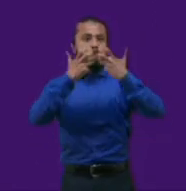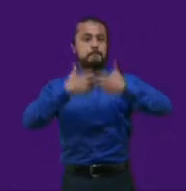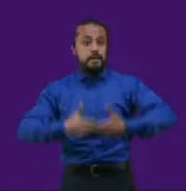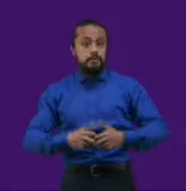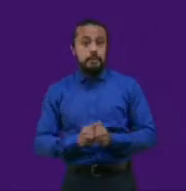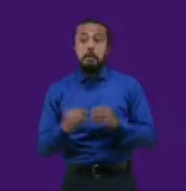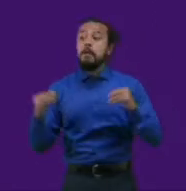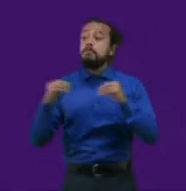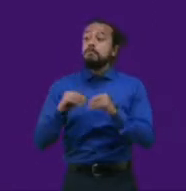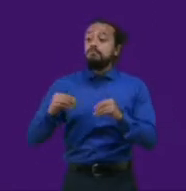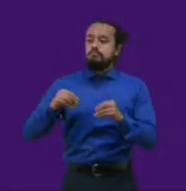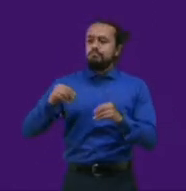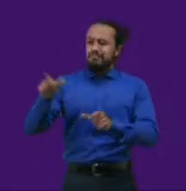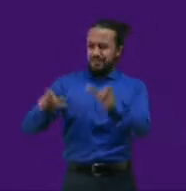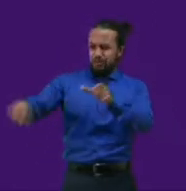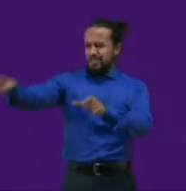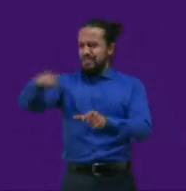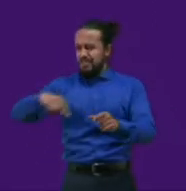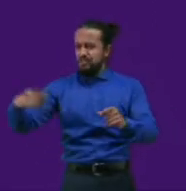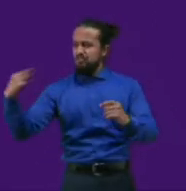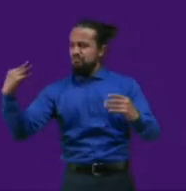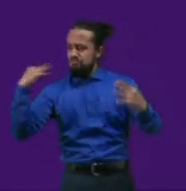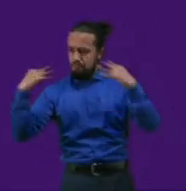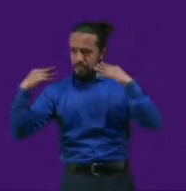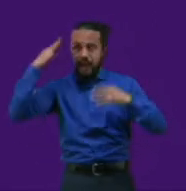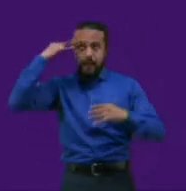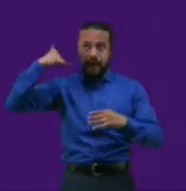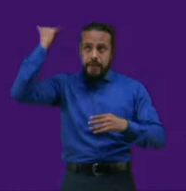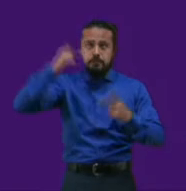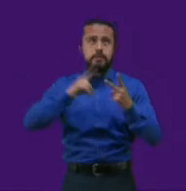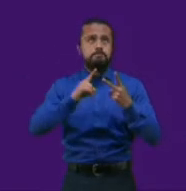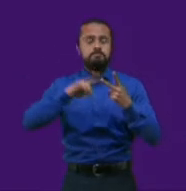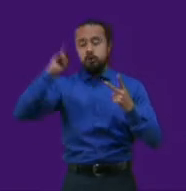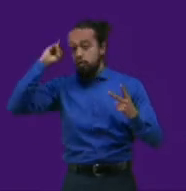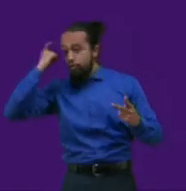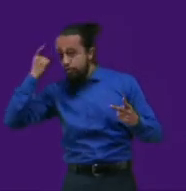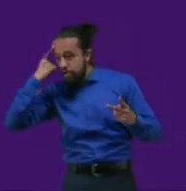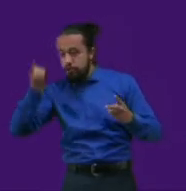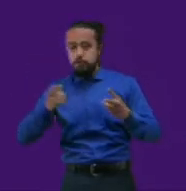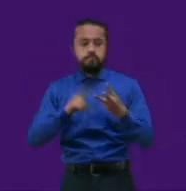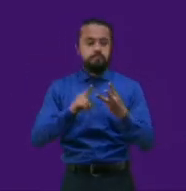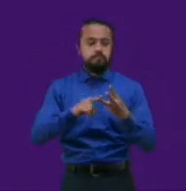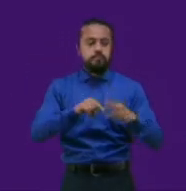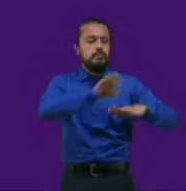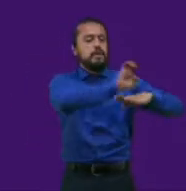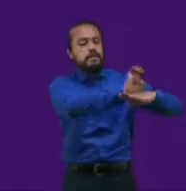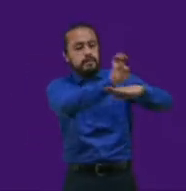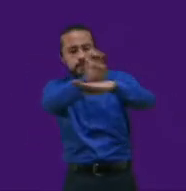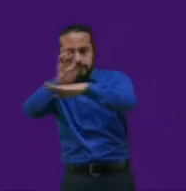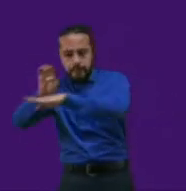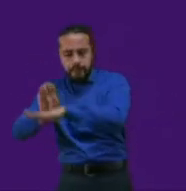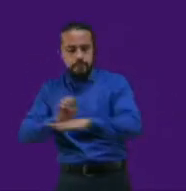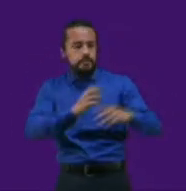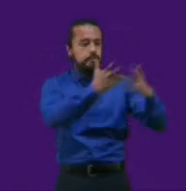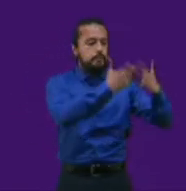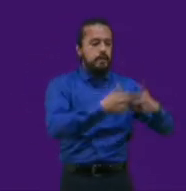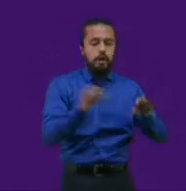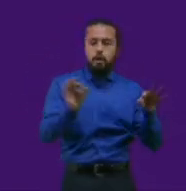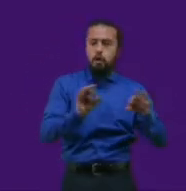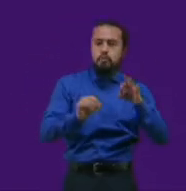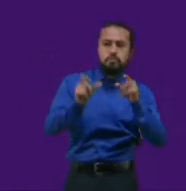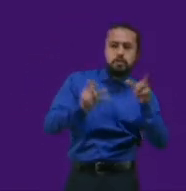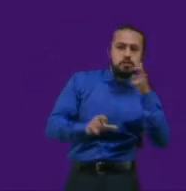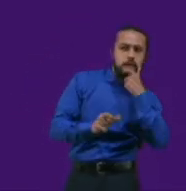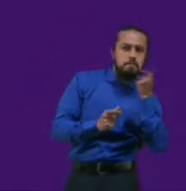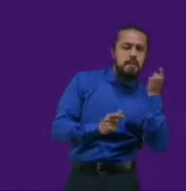otras personas que nos escuchan de la academia, del gobierno, de las empresas, de los posibles inversionistas,